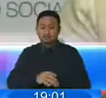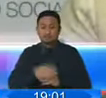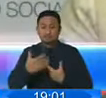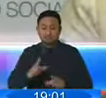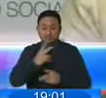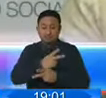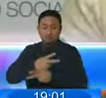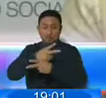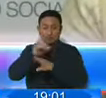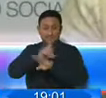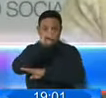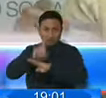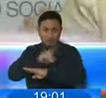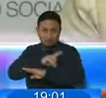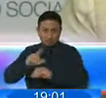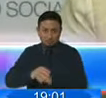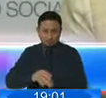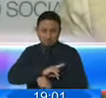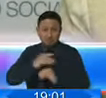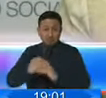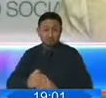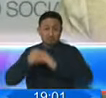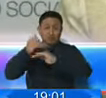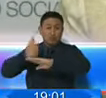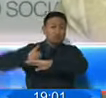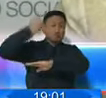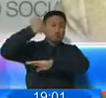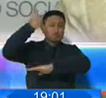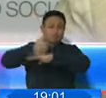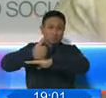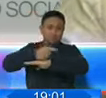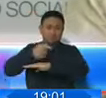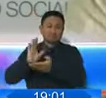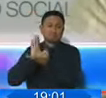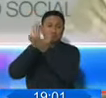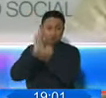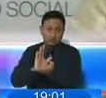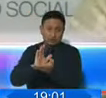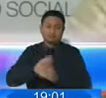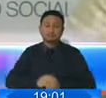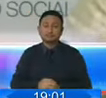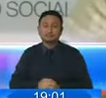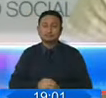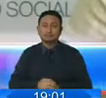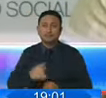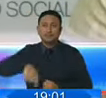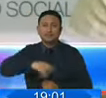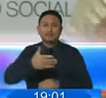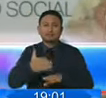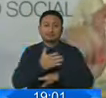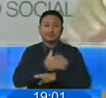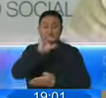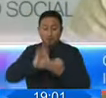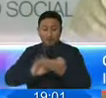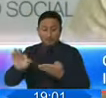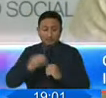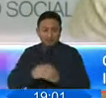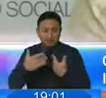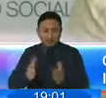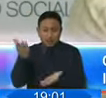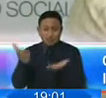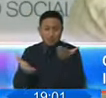Consejo Directivo, es decir, la máxima autoridad del Instituto Ecuatoriano de Seguridad Social, apruebe los